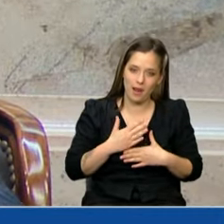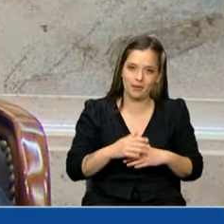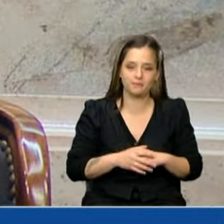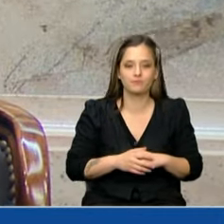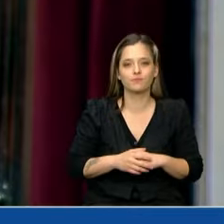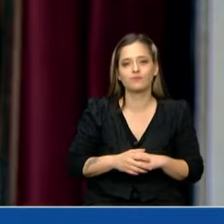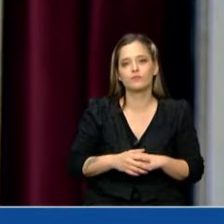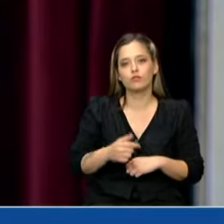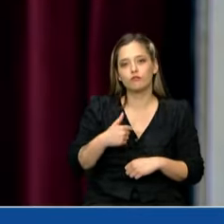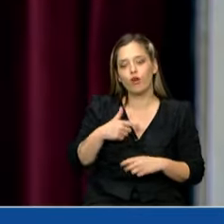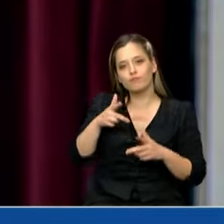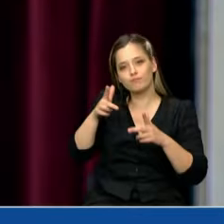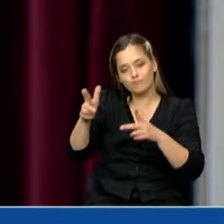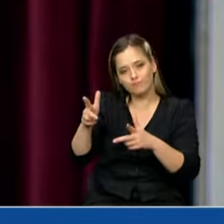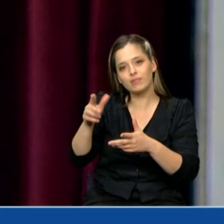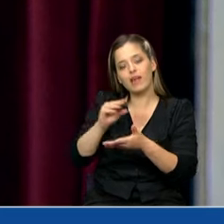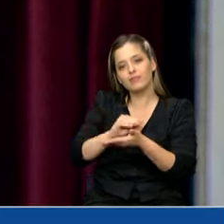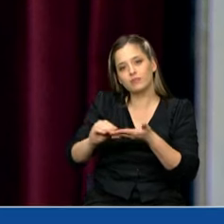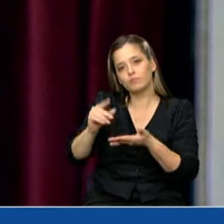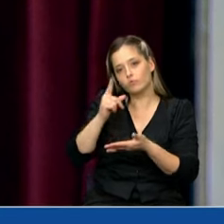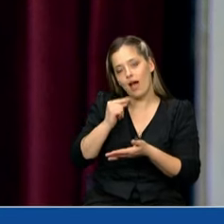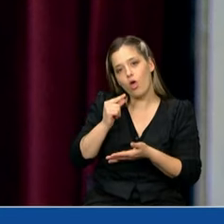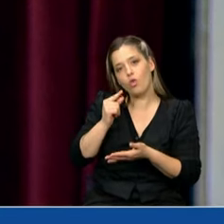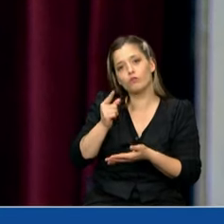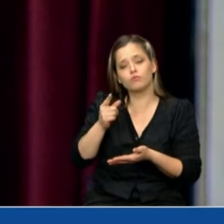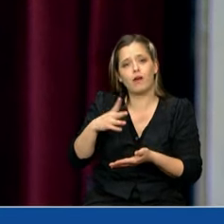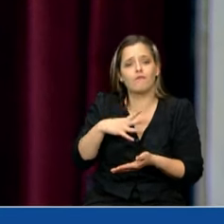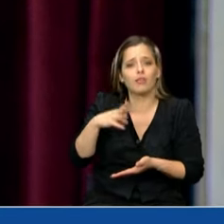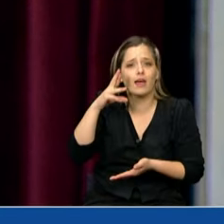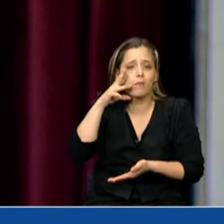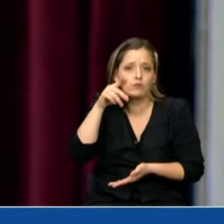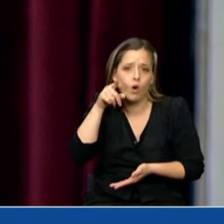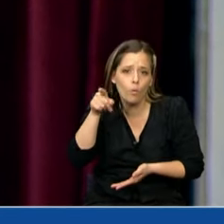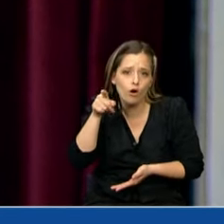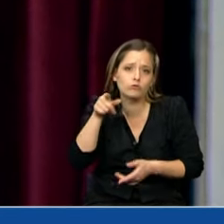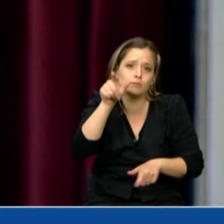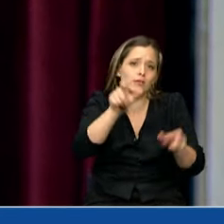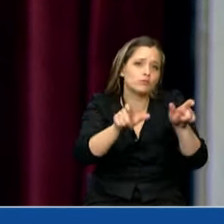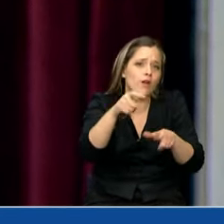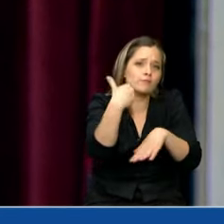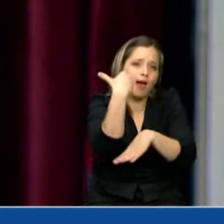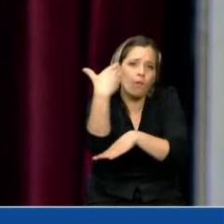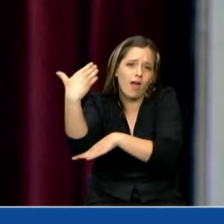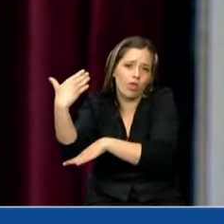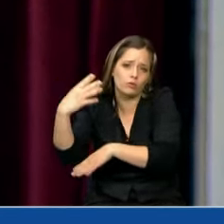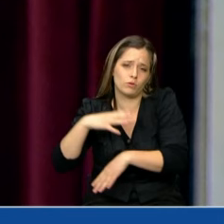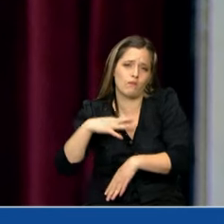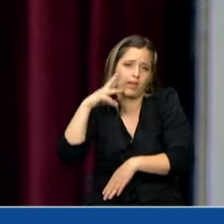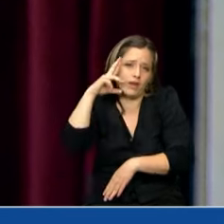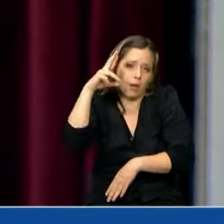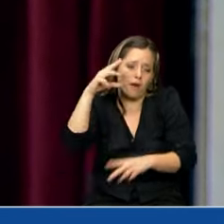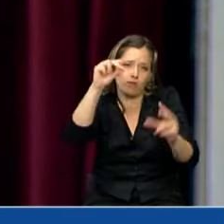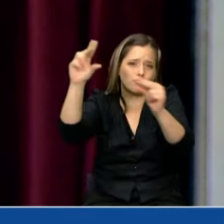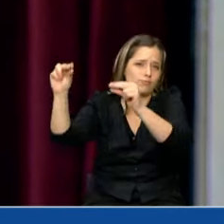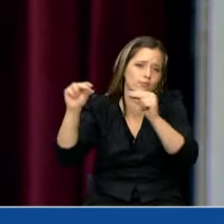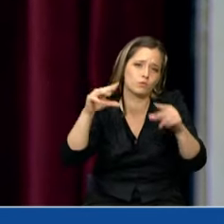voy a insistir diputado es una falta de respeto hacia usted y haes haciendo uso de la palabra por